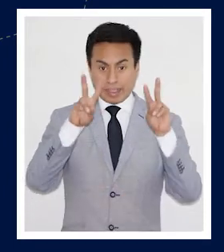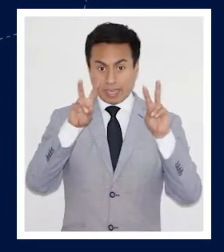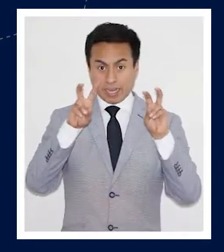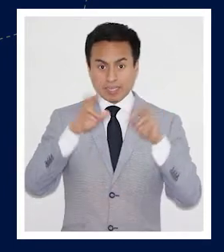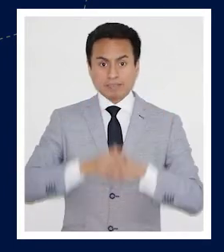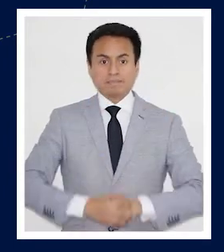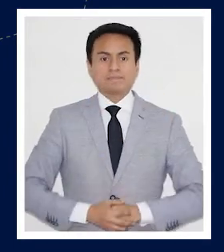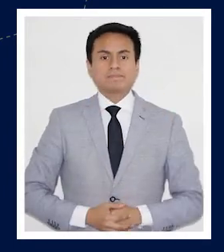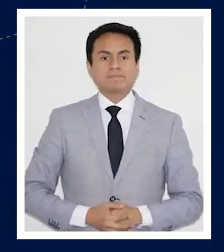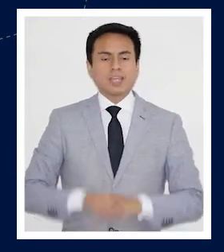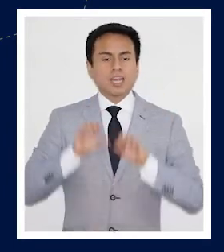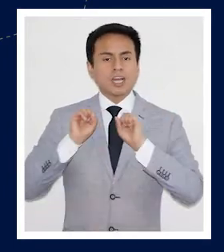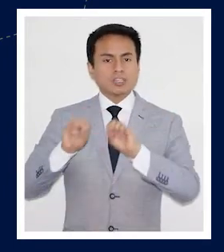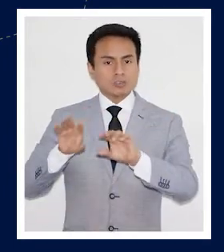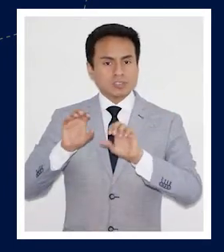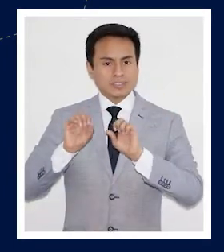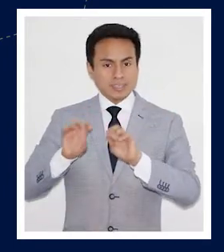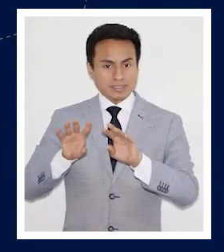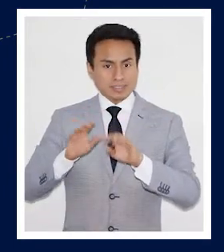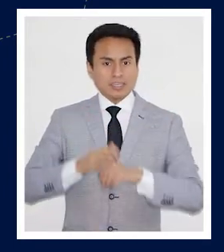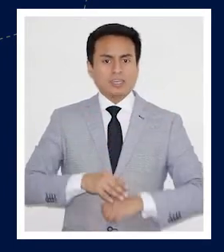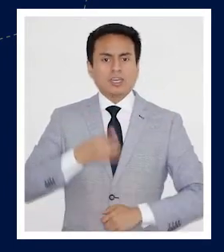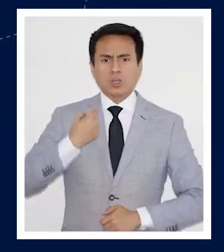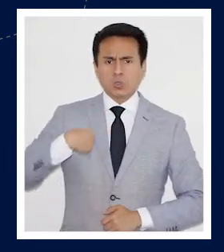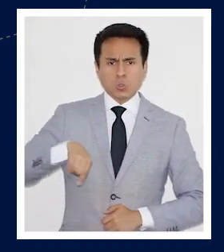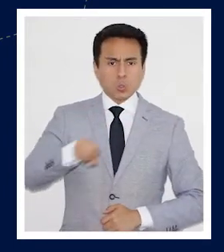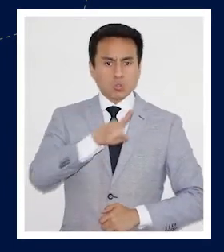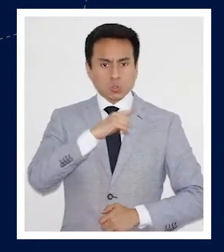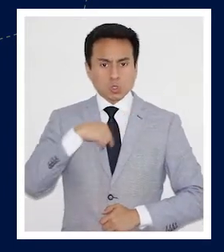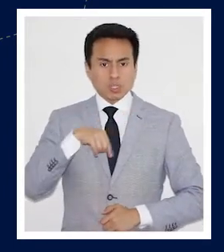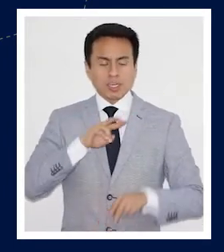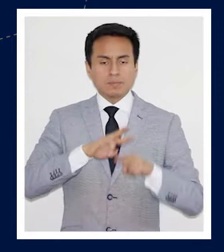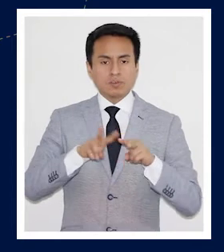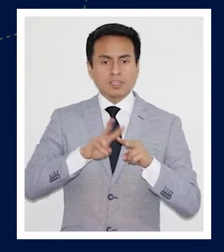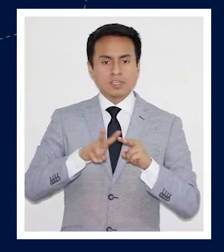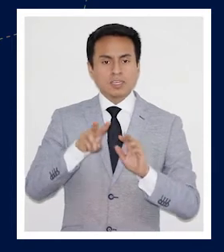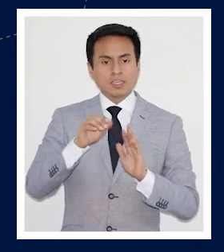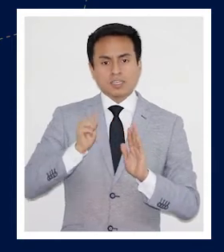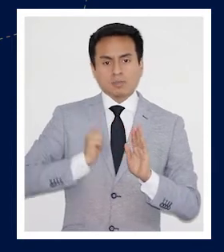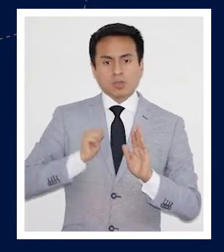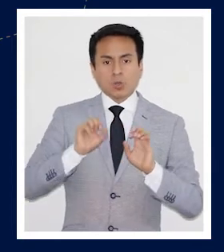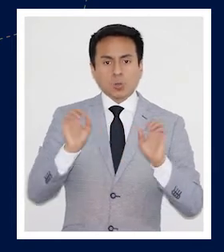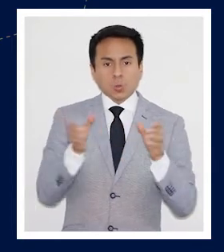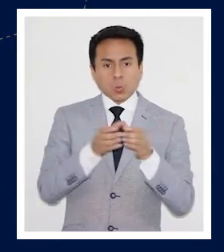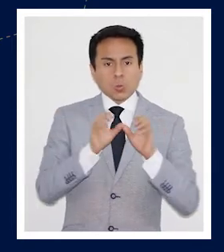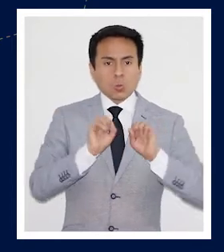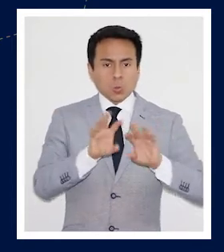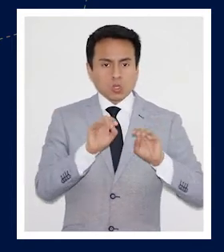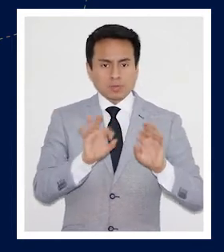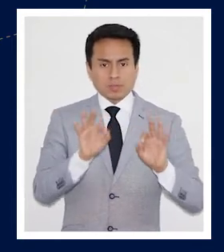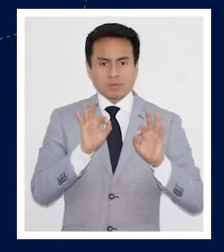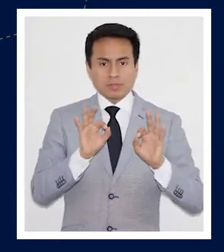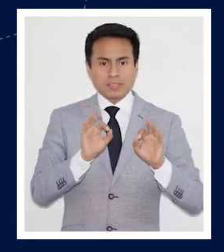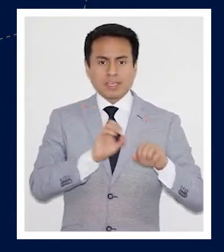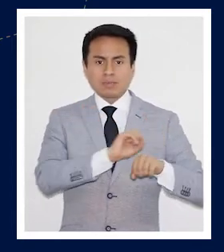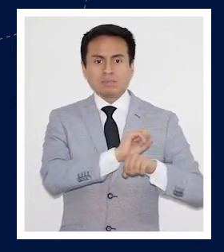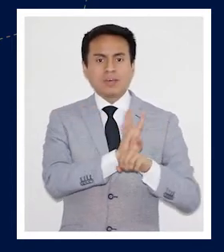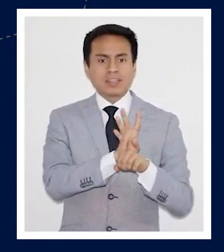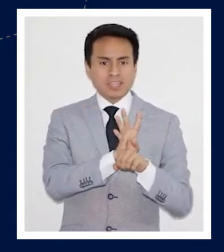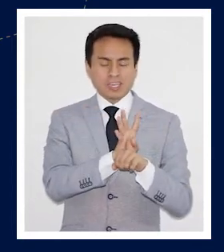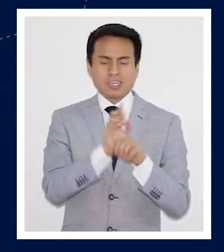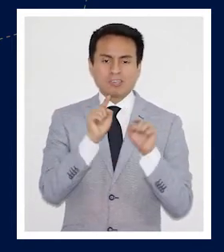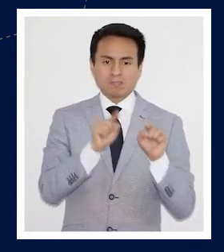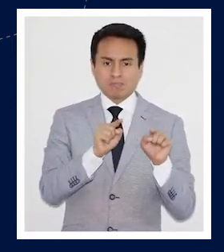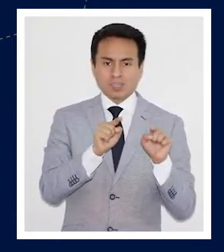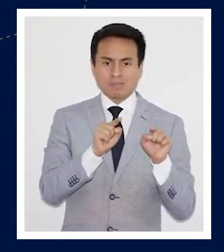En el área de docencia, nosotros hemos implementado cursos, principalmente la